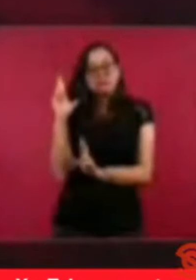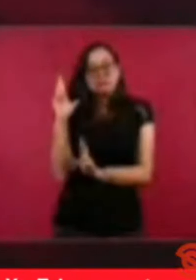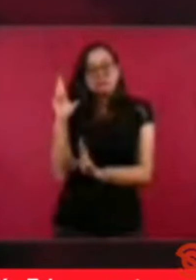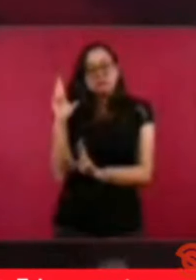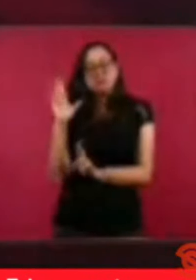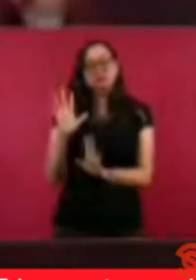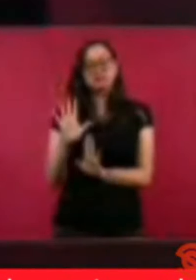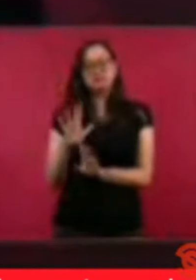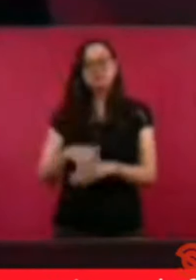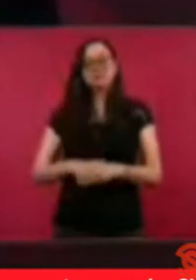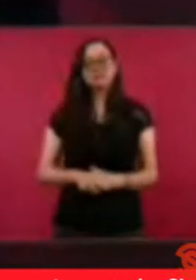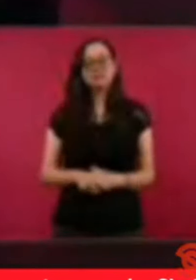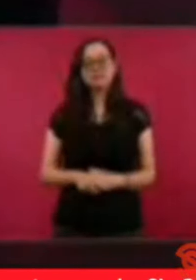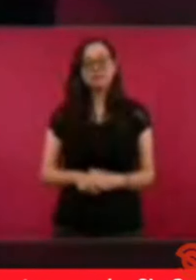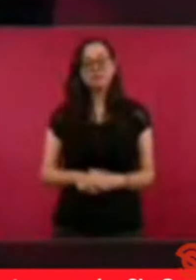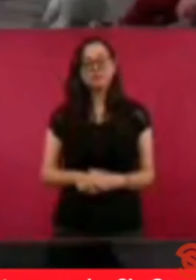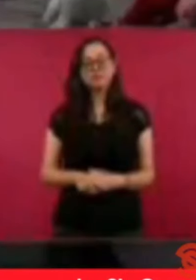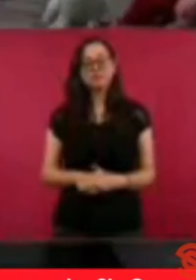pues